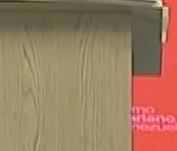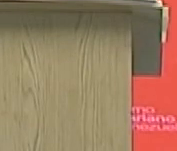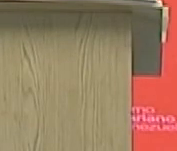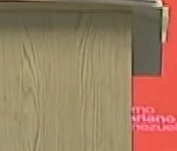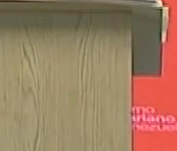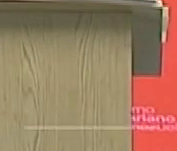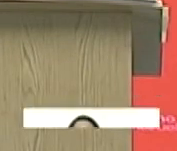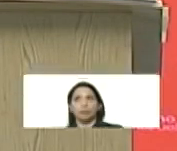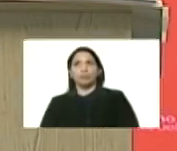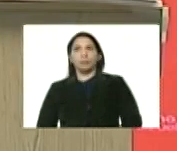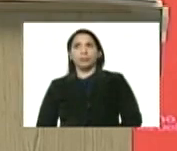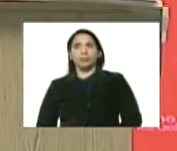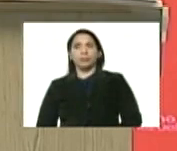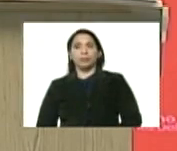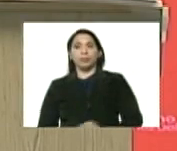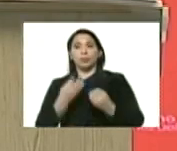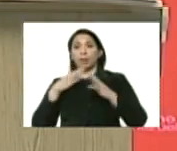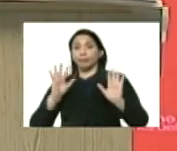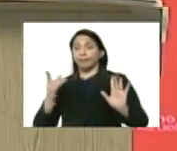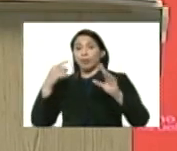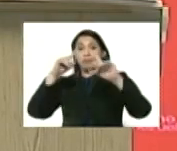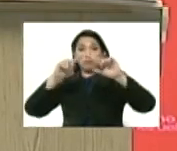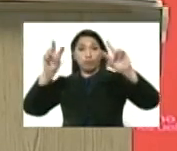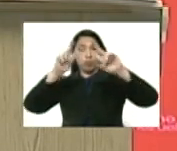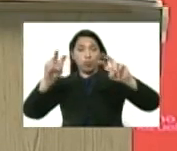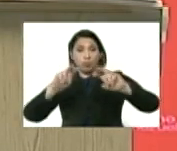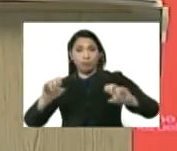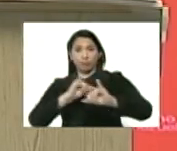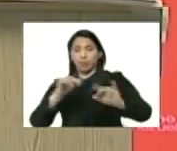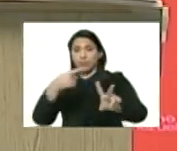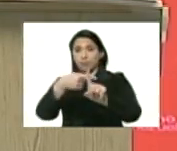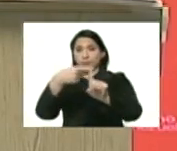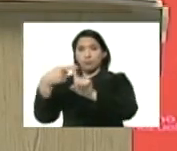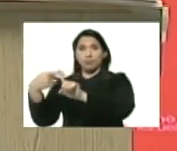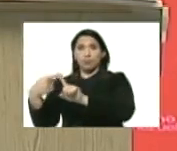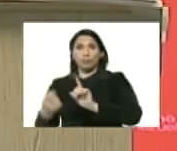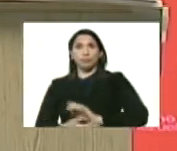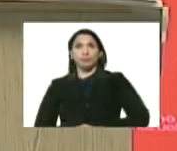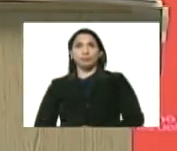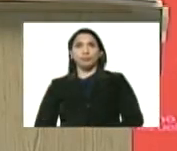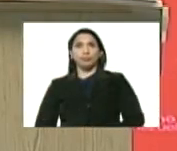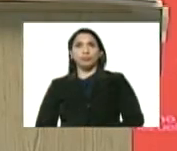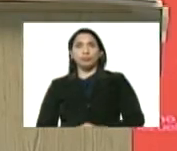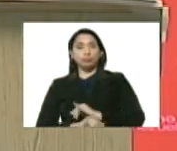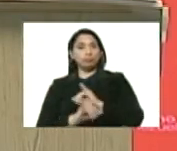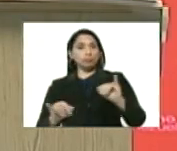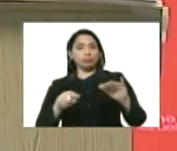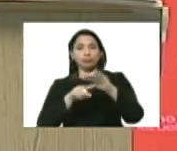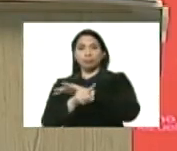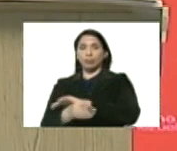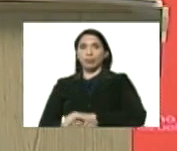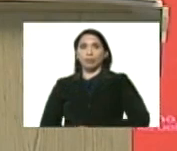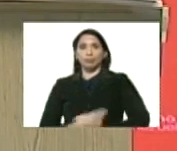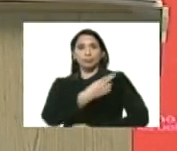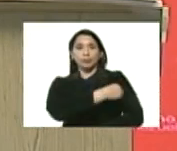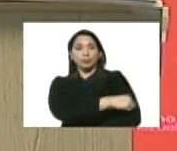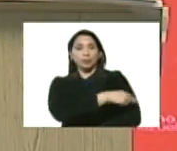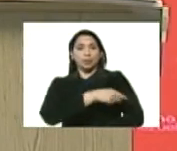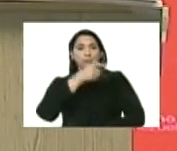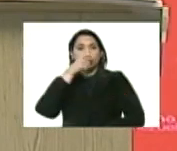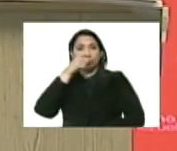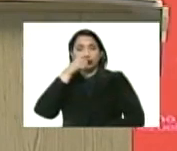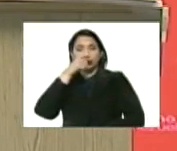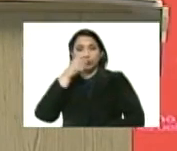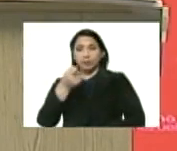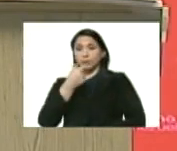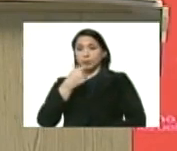positivo. Bueno, su prueba molecular salió positivo y ya fue ingresado en un hospital Centinela